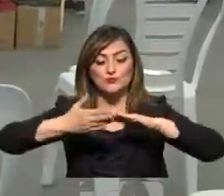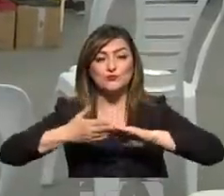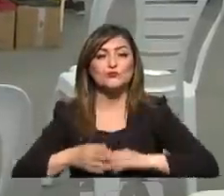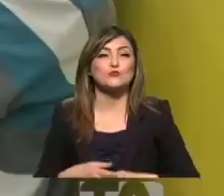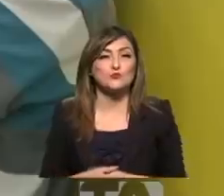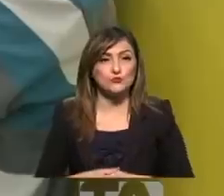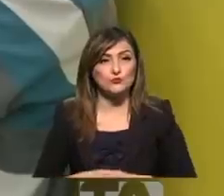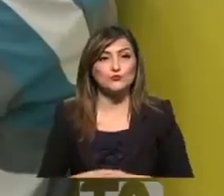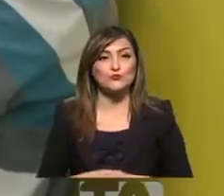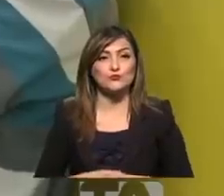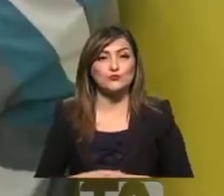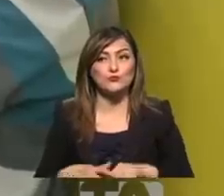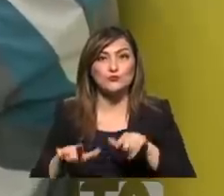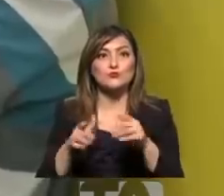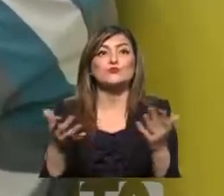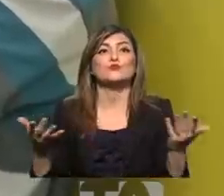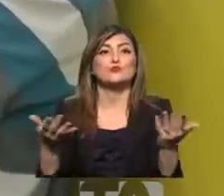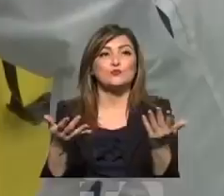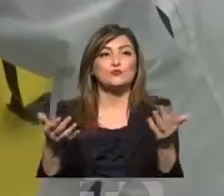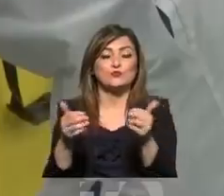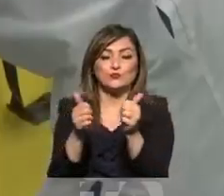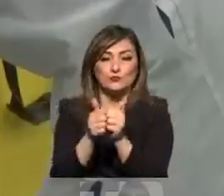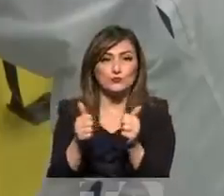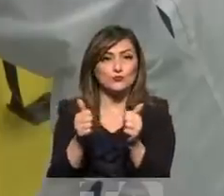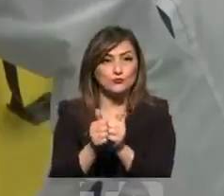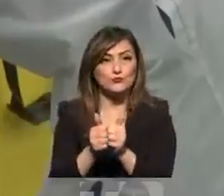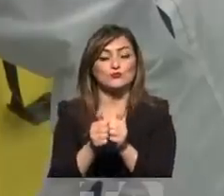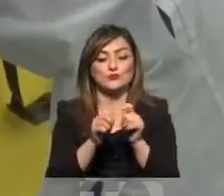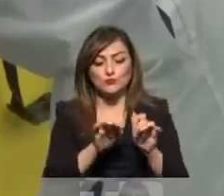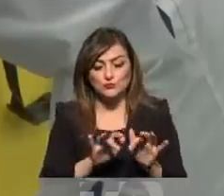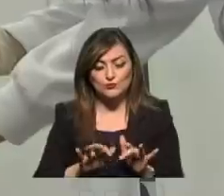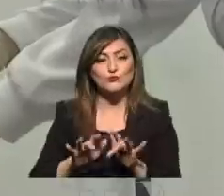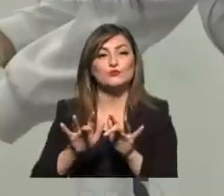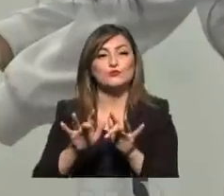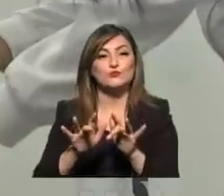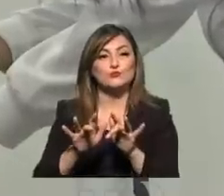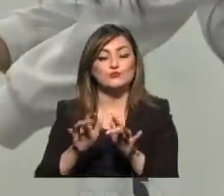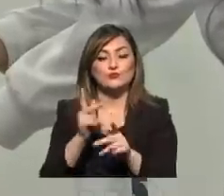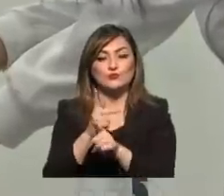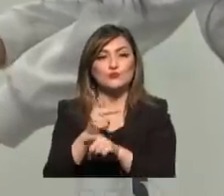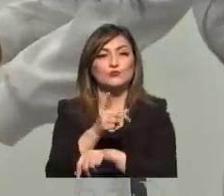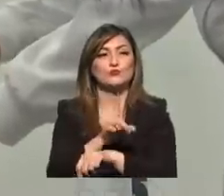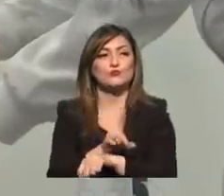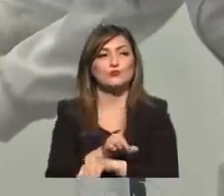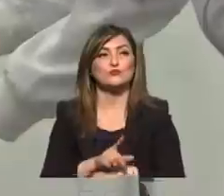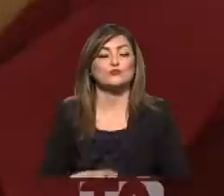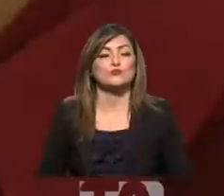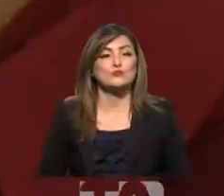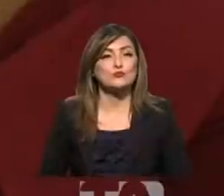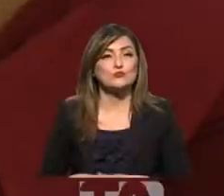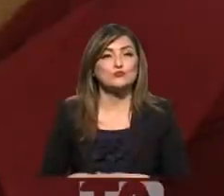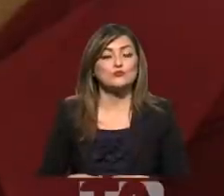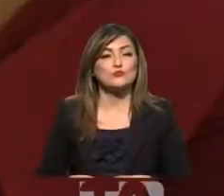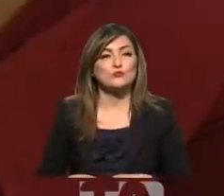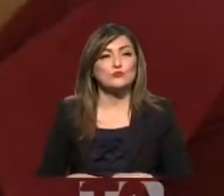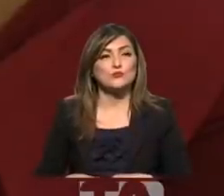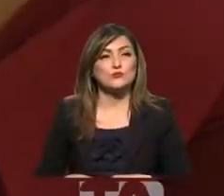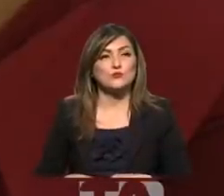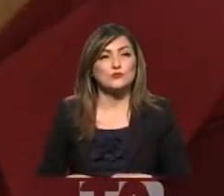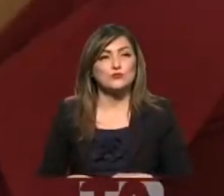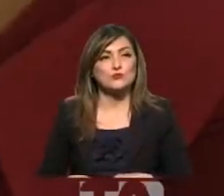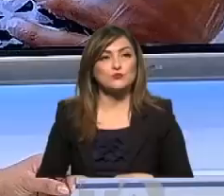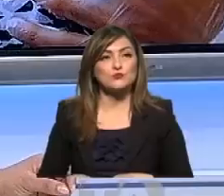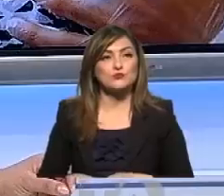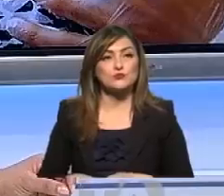Para esto ubicarán los sitios adecuados, brigadistas, digitadores y los insumos médicos. En Quito, María Gracia Costa,